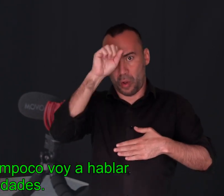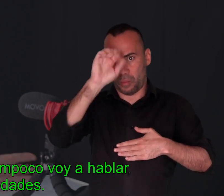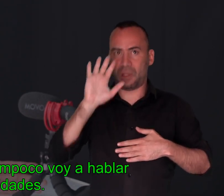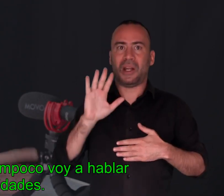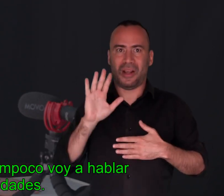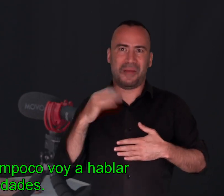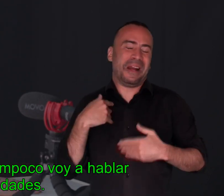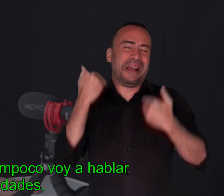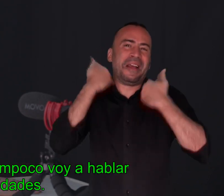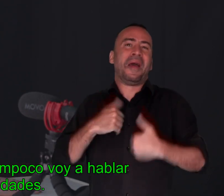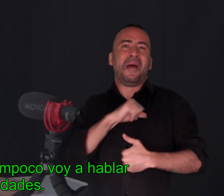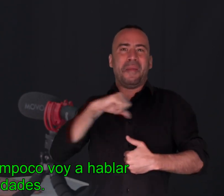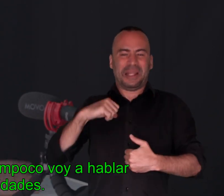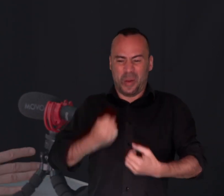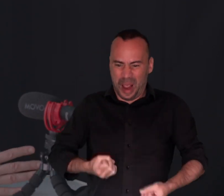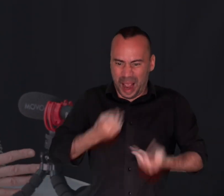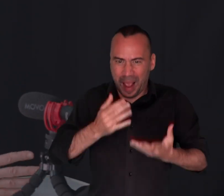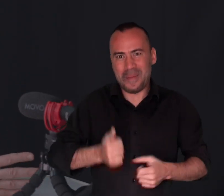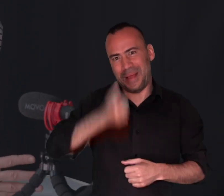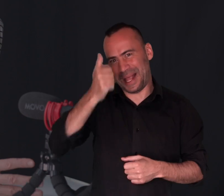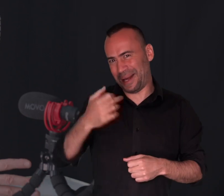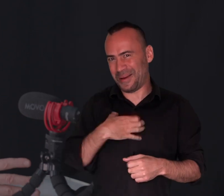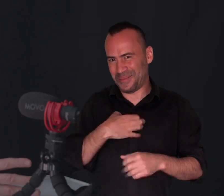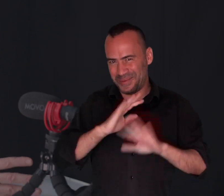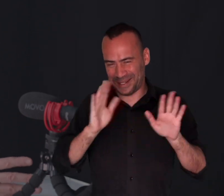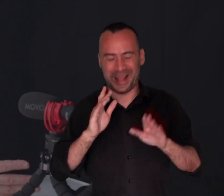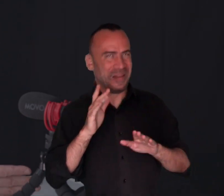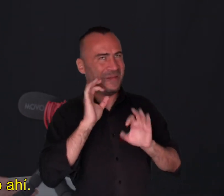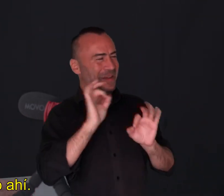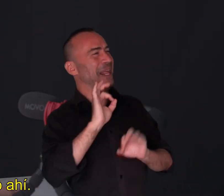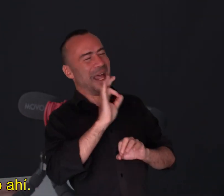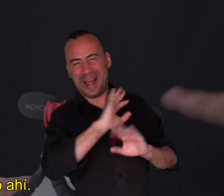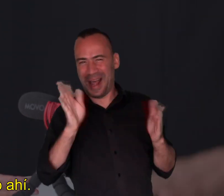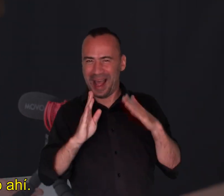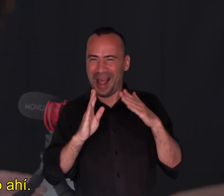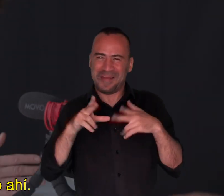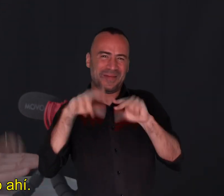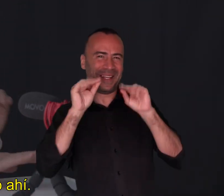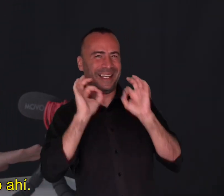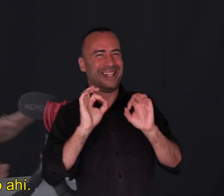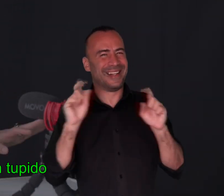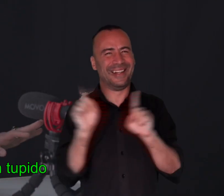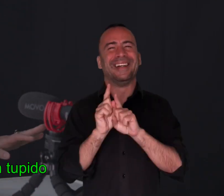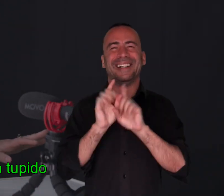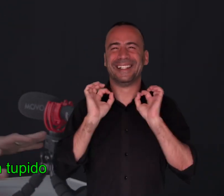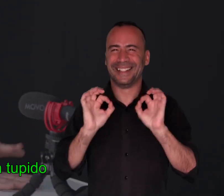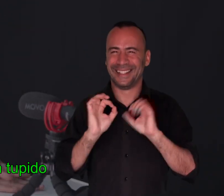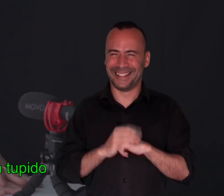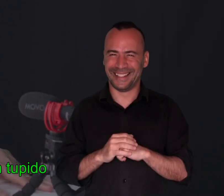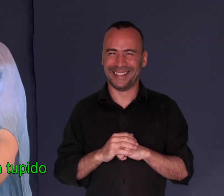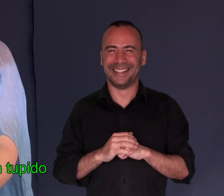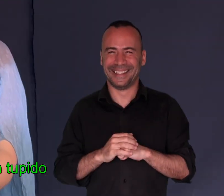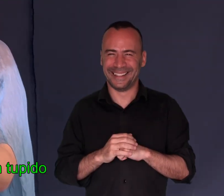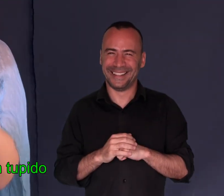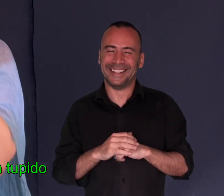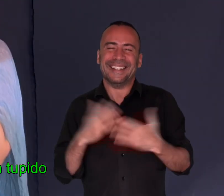puedo leer Tampoco voy a hablar de mis intimidades pero estoy feliz de la dejémoslo ahí V